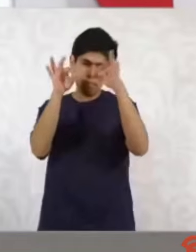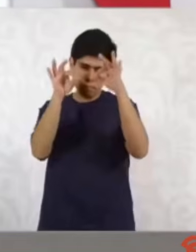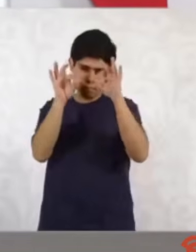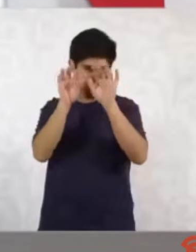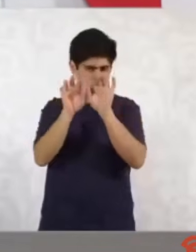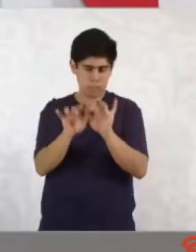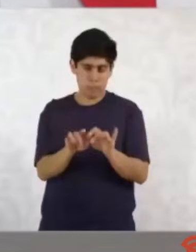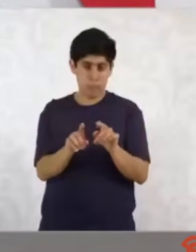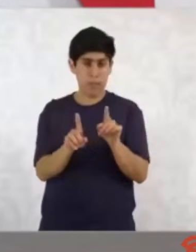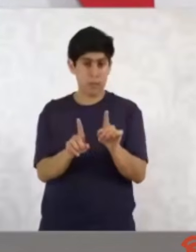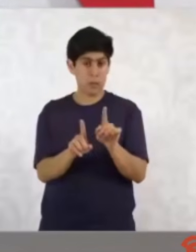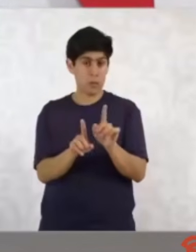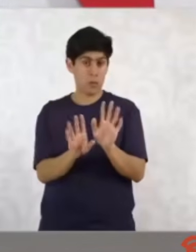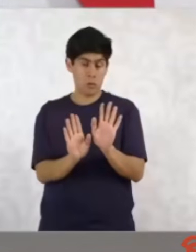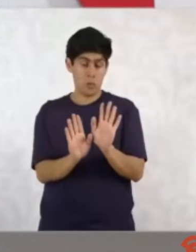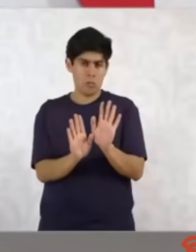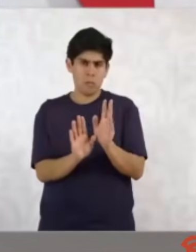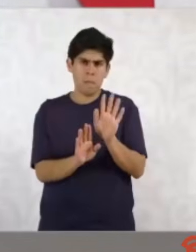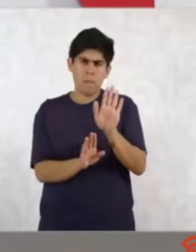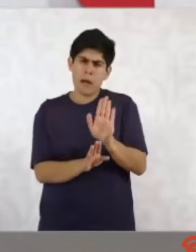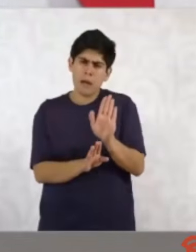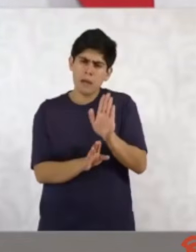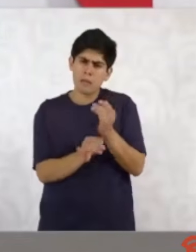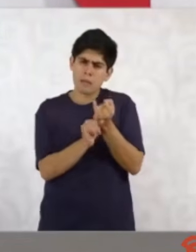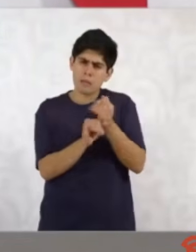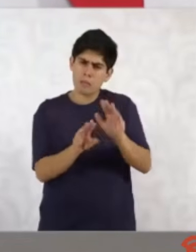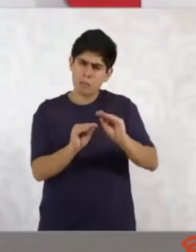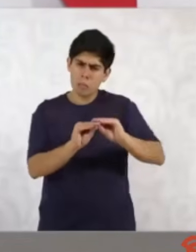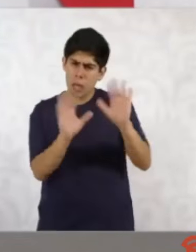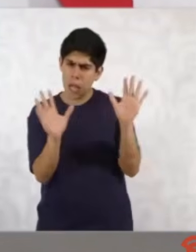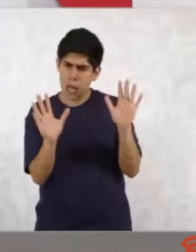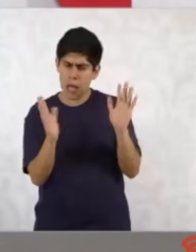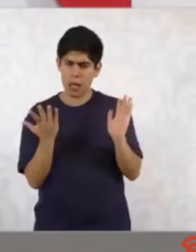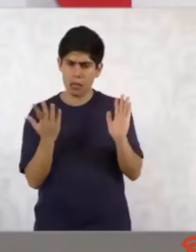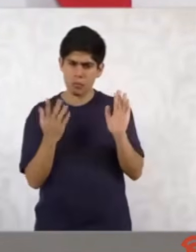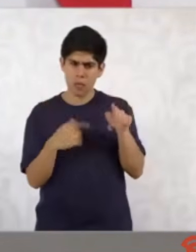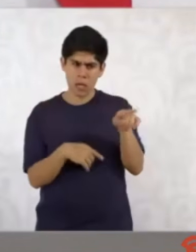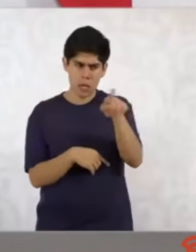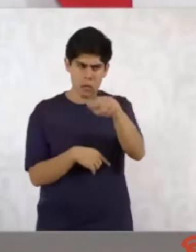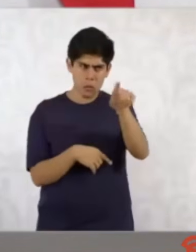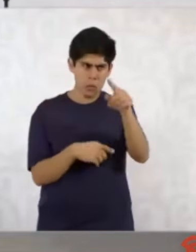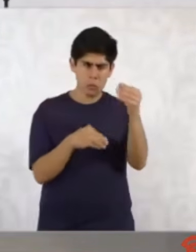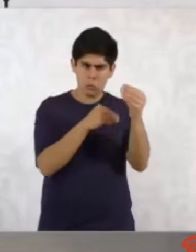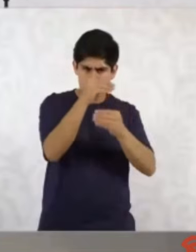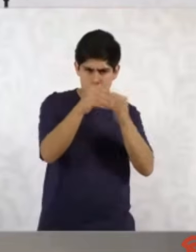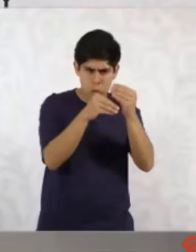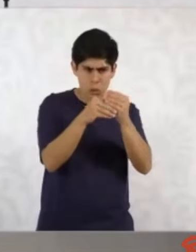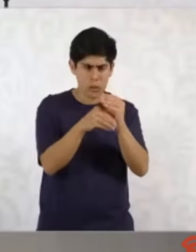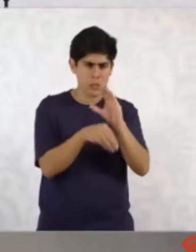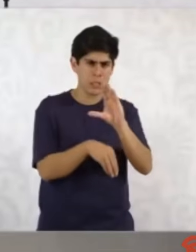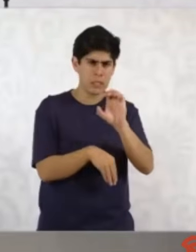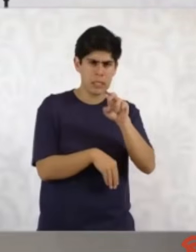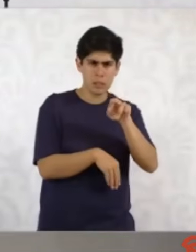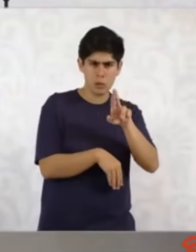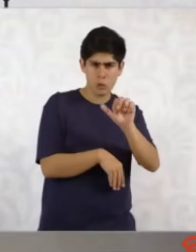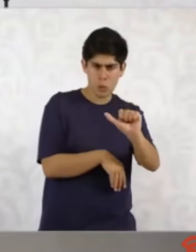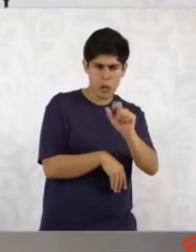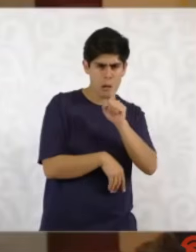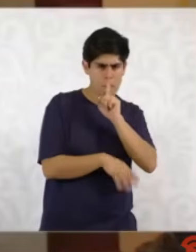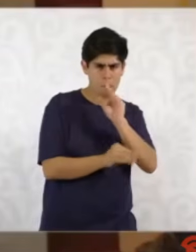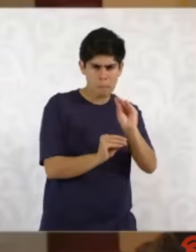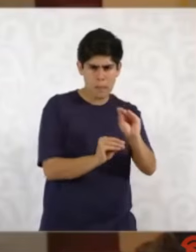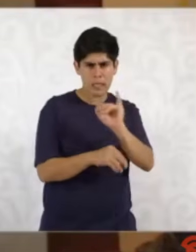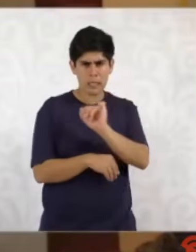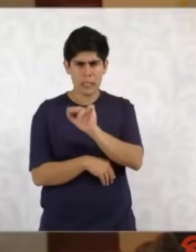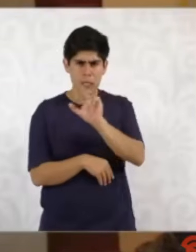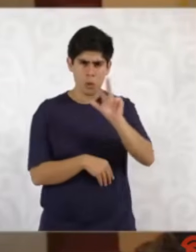está bien? No se discute, no se dice que es censura, cuando en todos los periódicos que conocemos